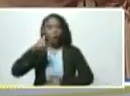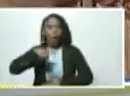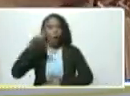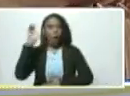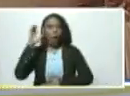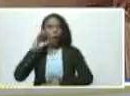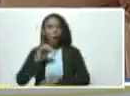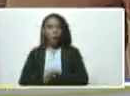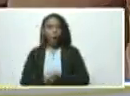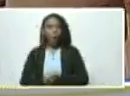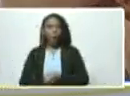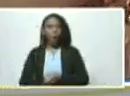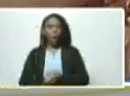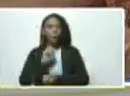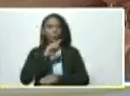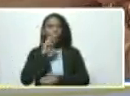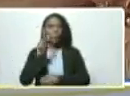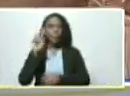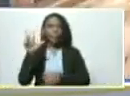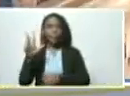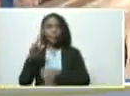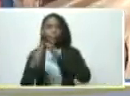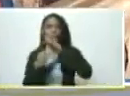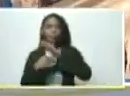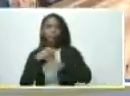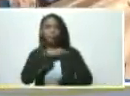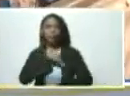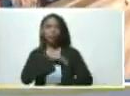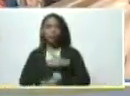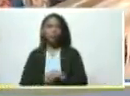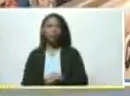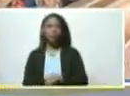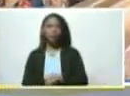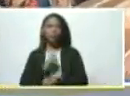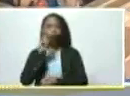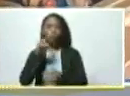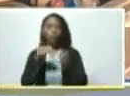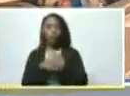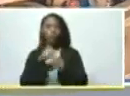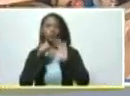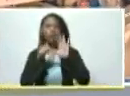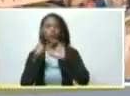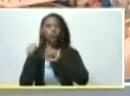Caracas hay 123 bases de misiones. Hay